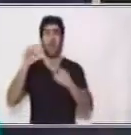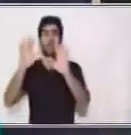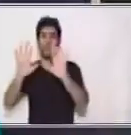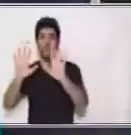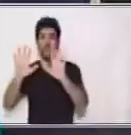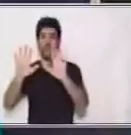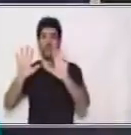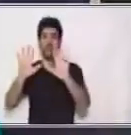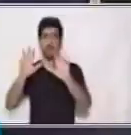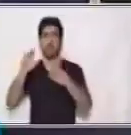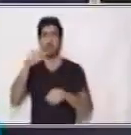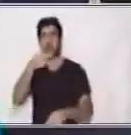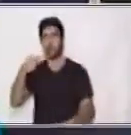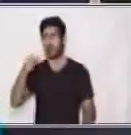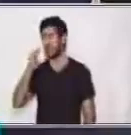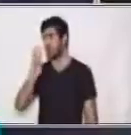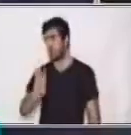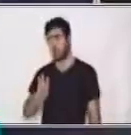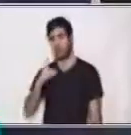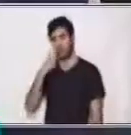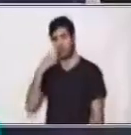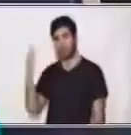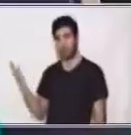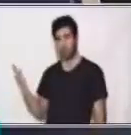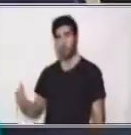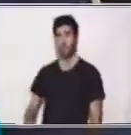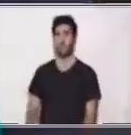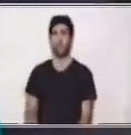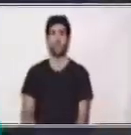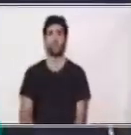10 tercios negativos.